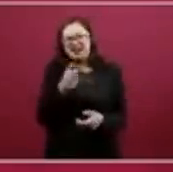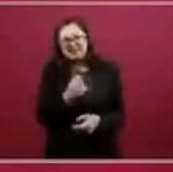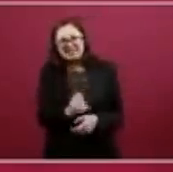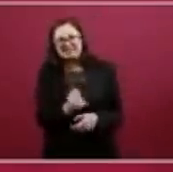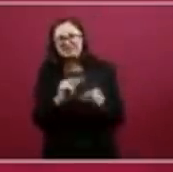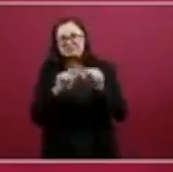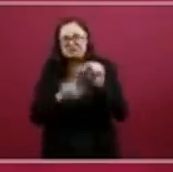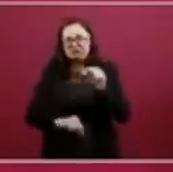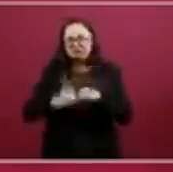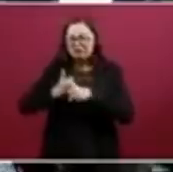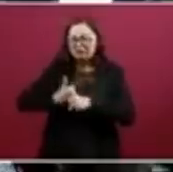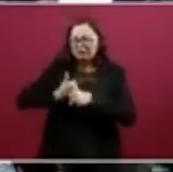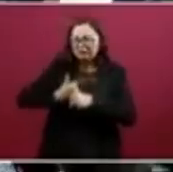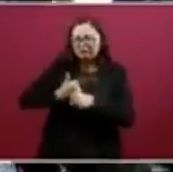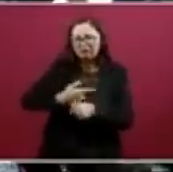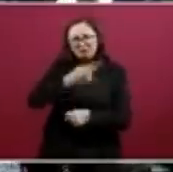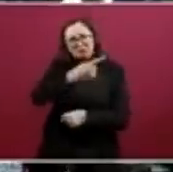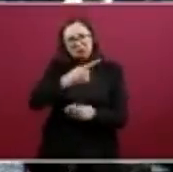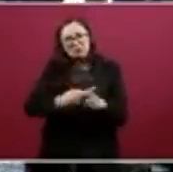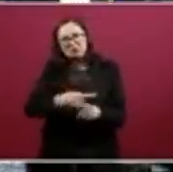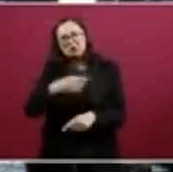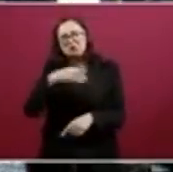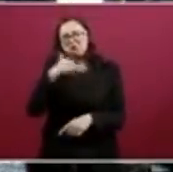Puede ser el modelo